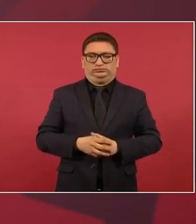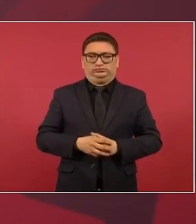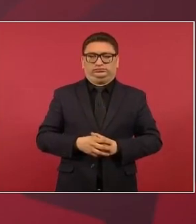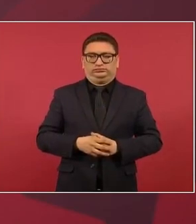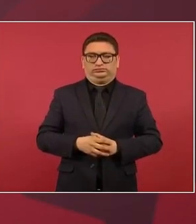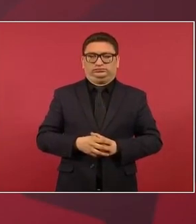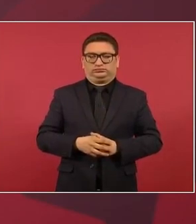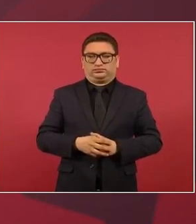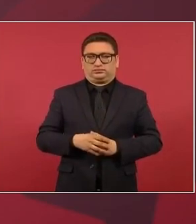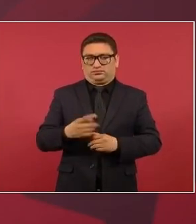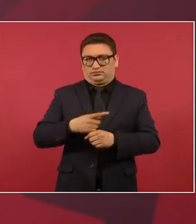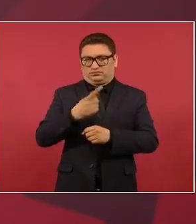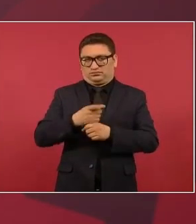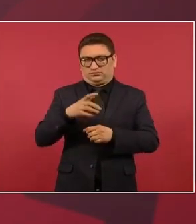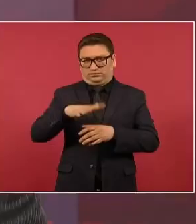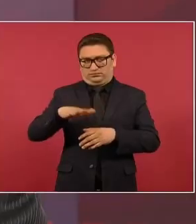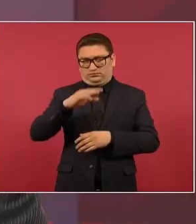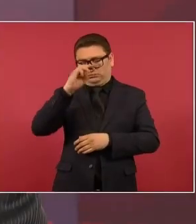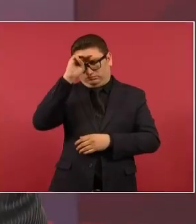Monterrey.